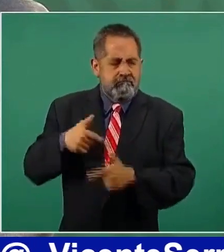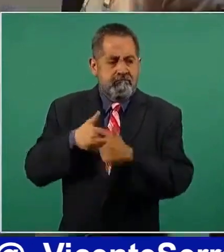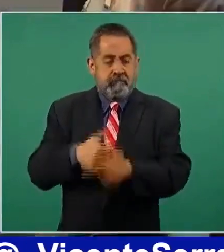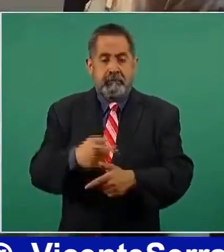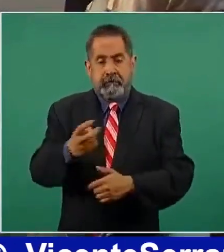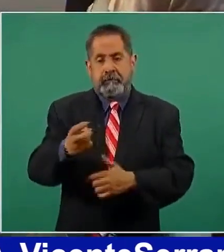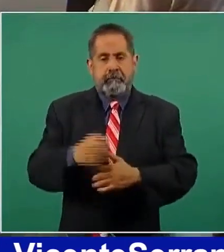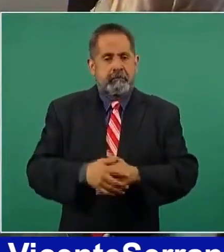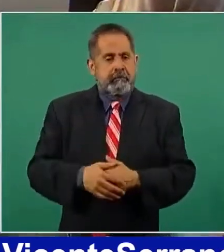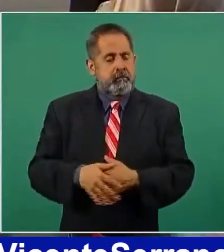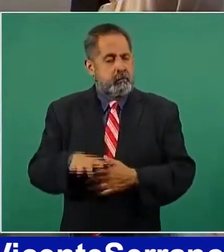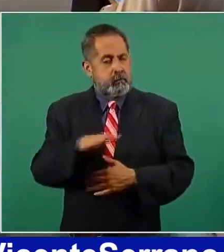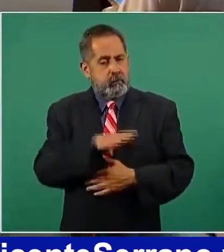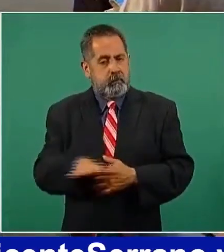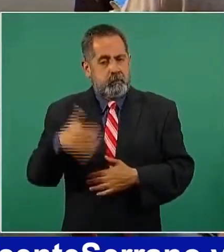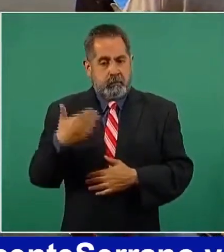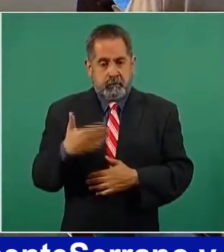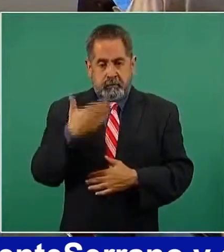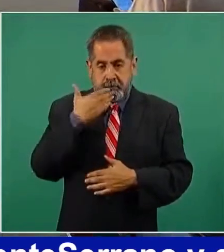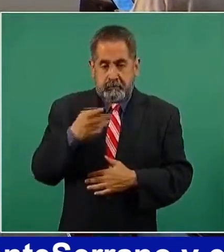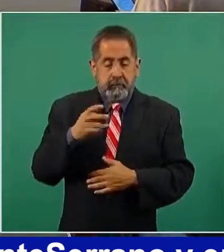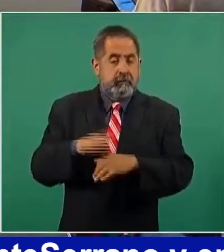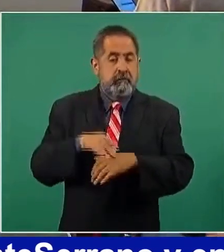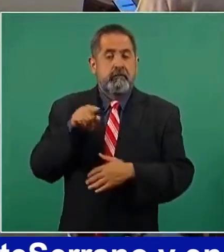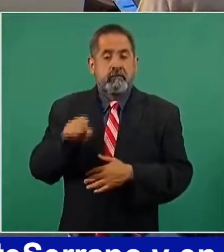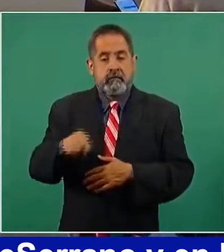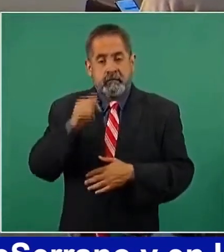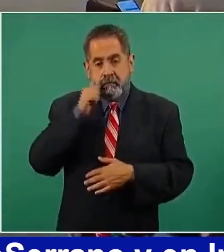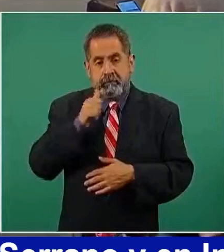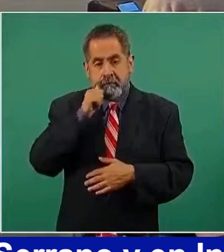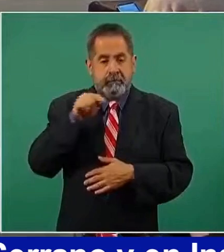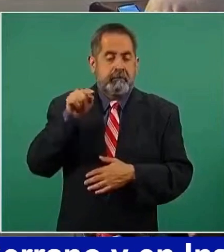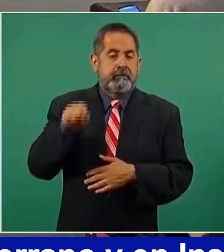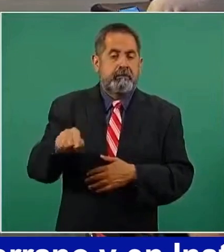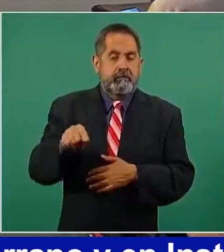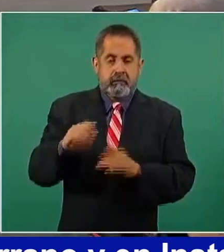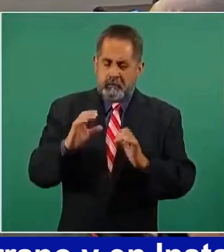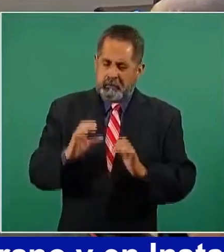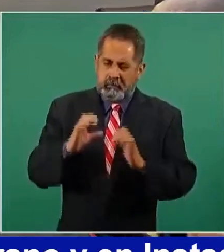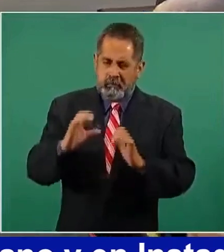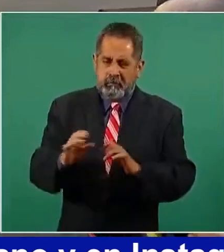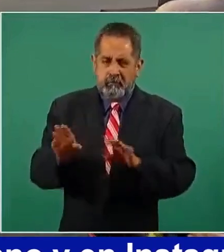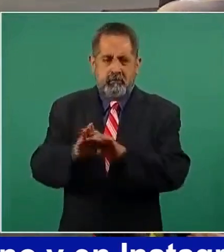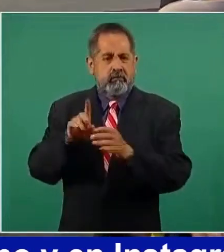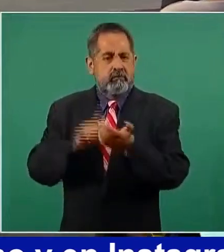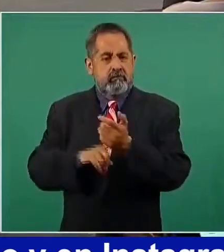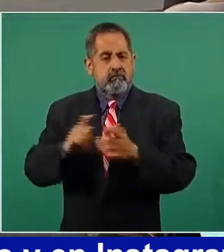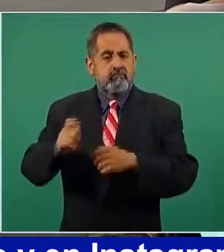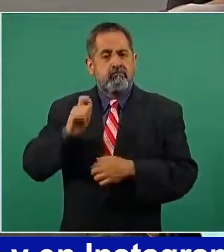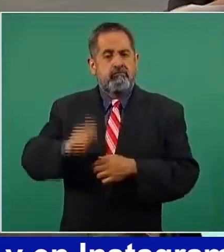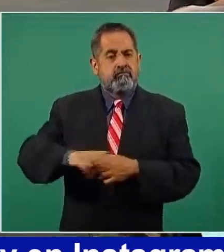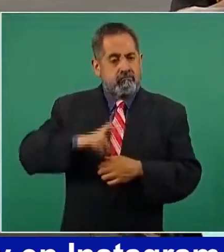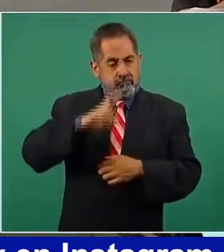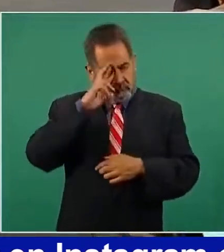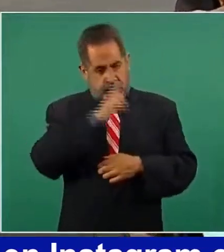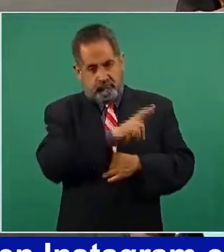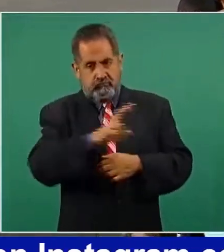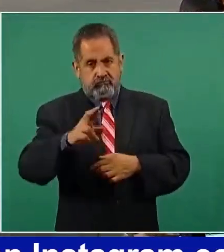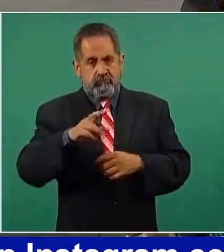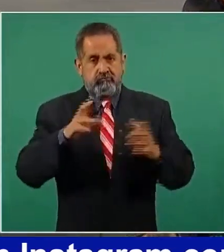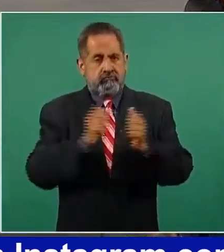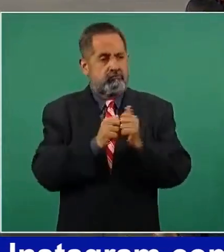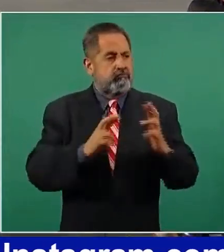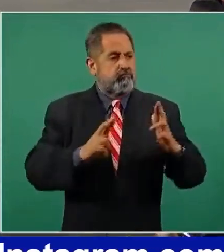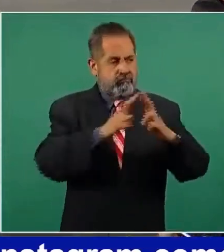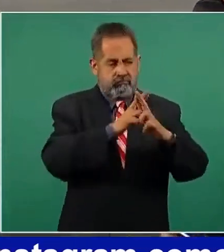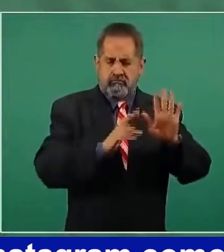Y es genial porque, entre otras cosas, siempre cuida mucho el respeto a la religiosidad